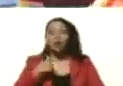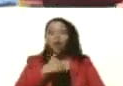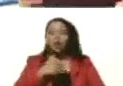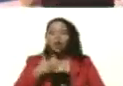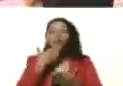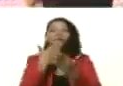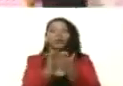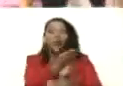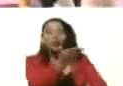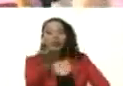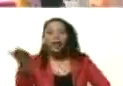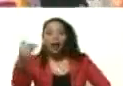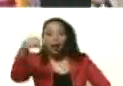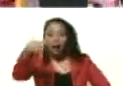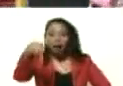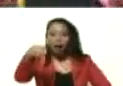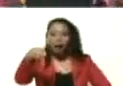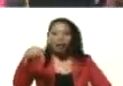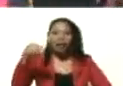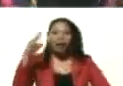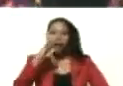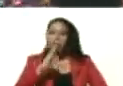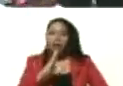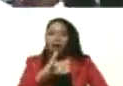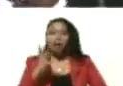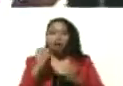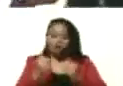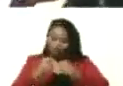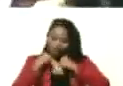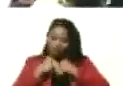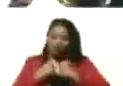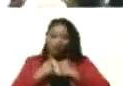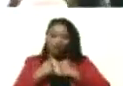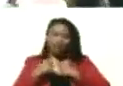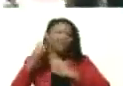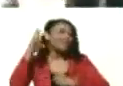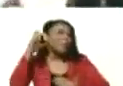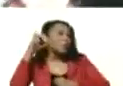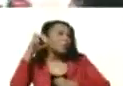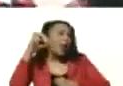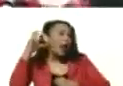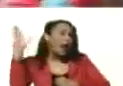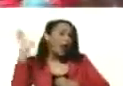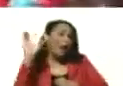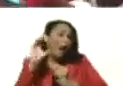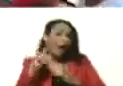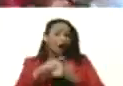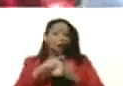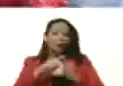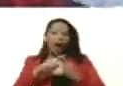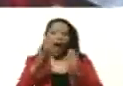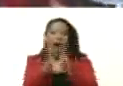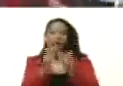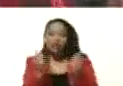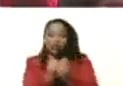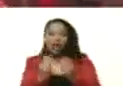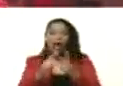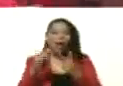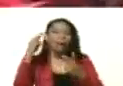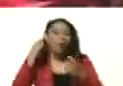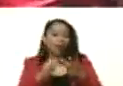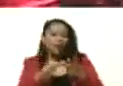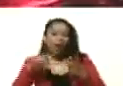ustedes que desde aquí, desde Barinas, con mucha fuerza, que se escuche en Caracas, en Anzoátegui, en Bolívar,